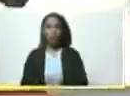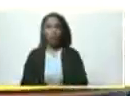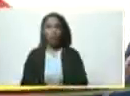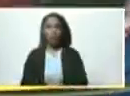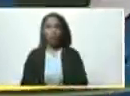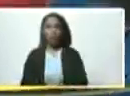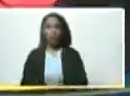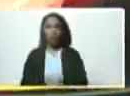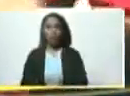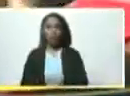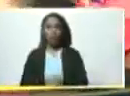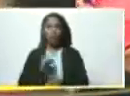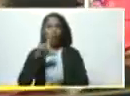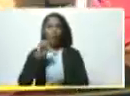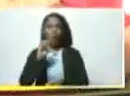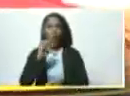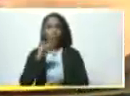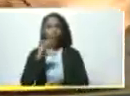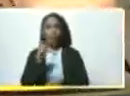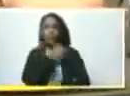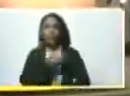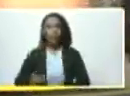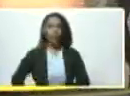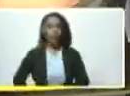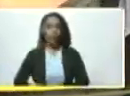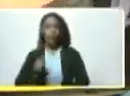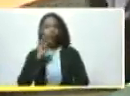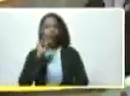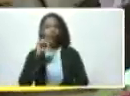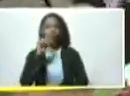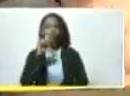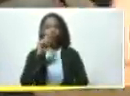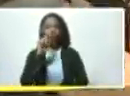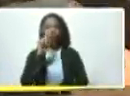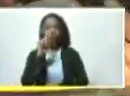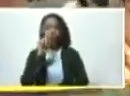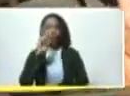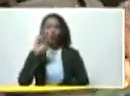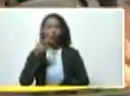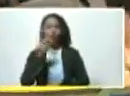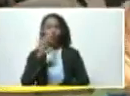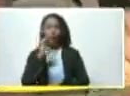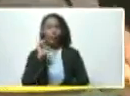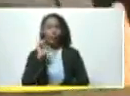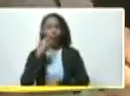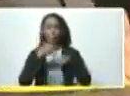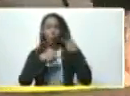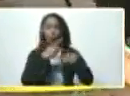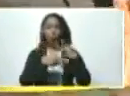a Leomar Domínguez, presidente de Indugram y Productos La Fina.